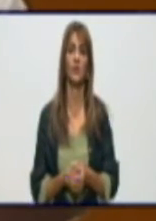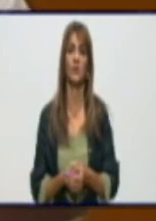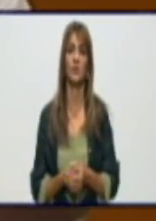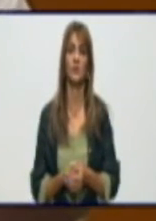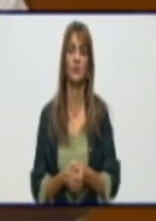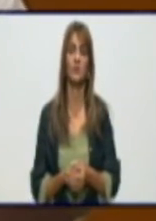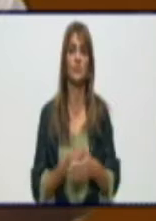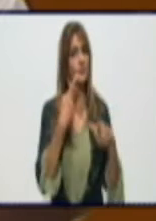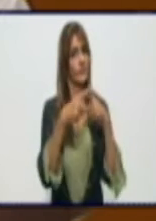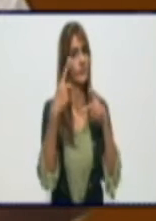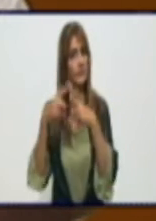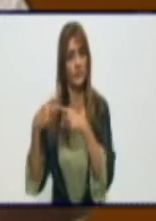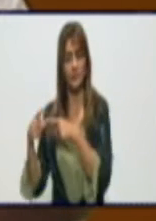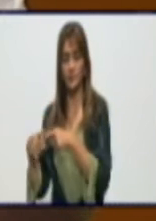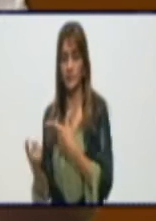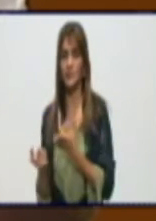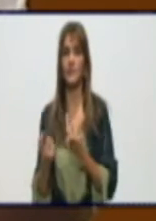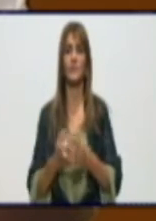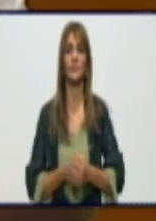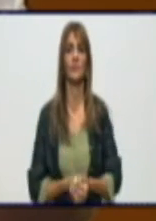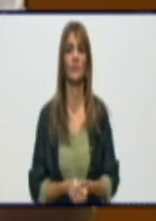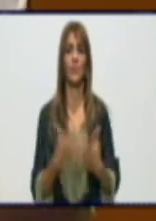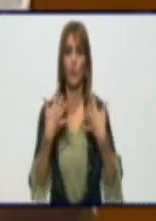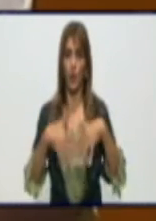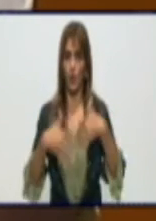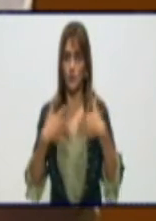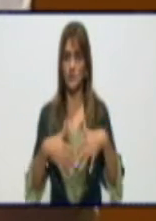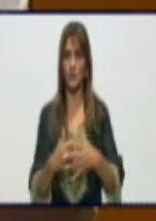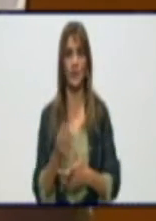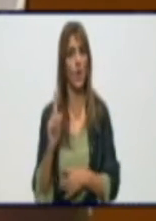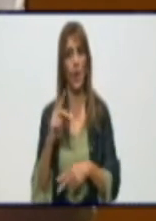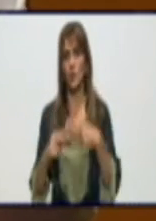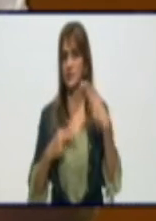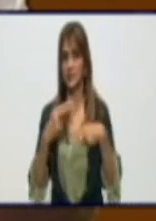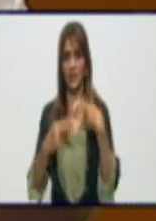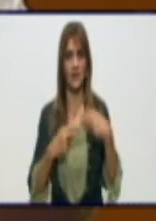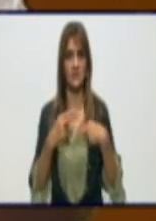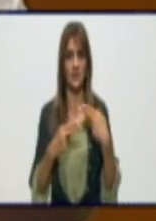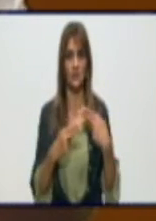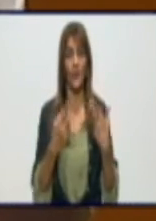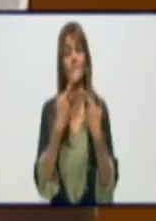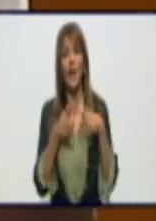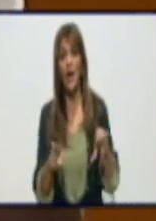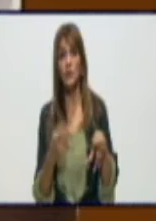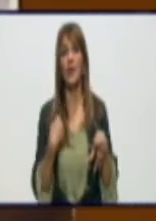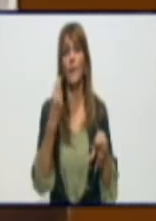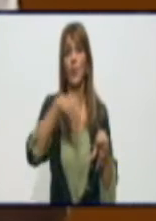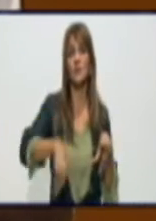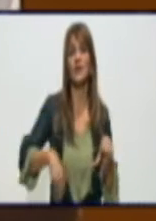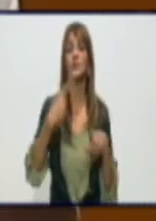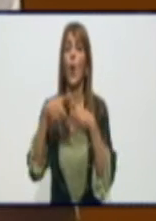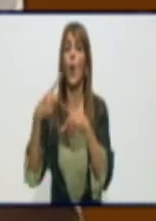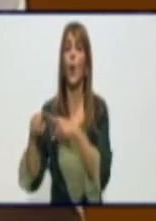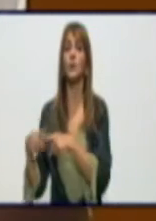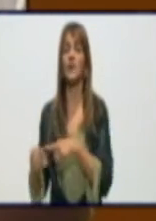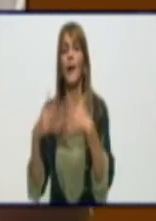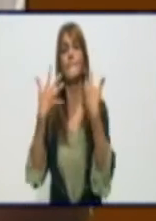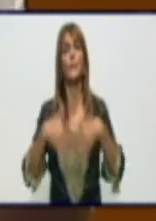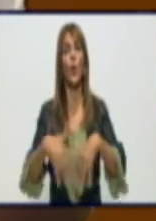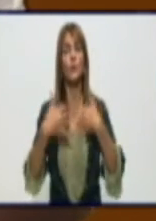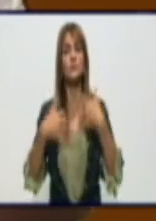vegetal y otros derivados. Hoy realmente estamos aprovechando otras producciones alternativas, como es el caso de la harina de